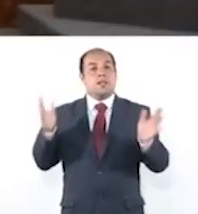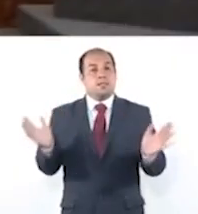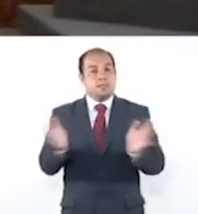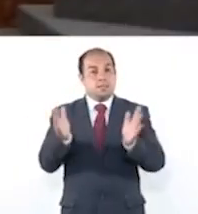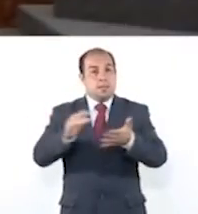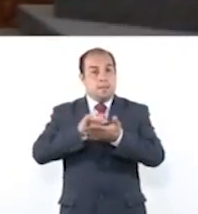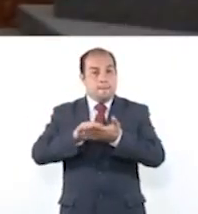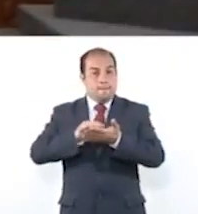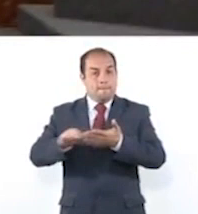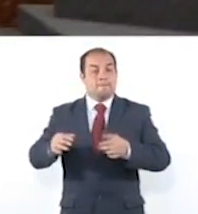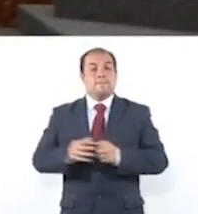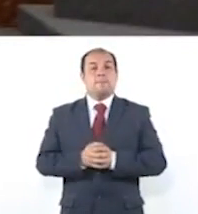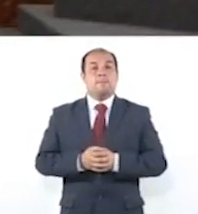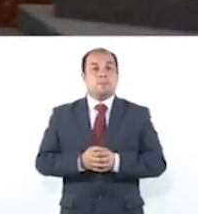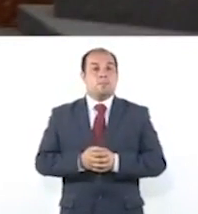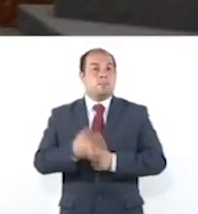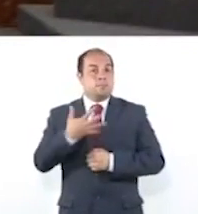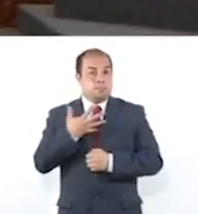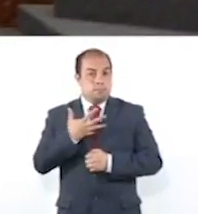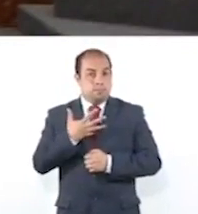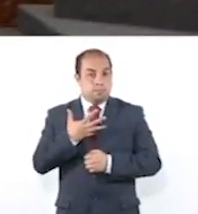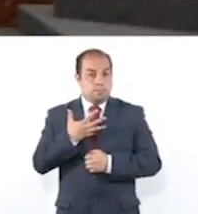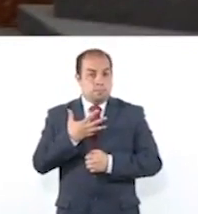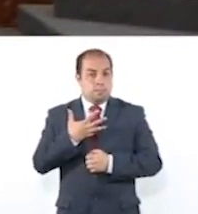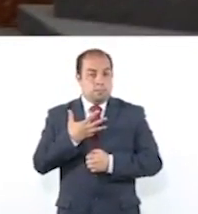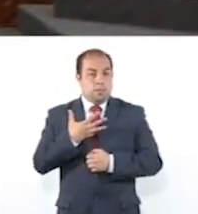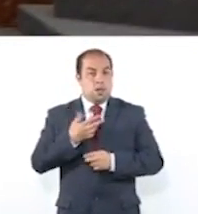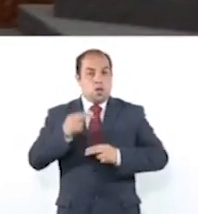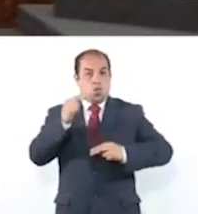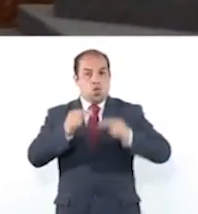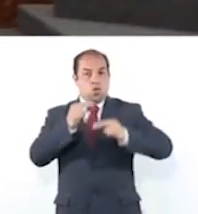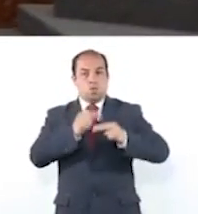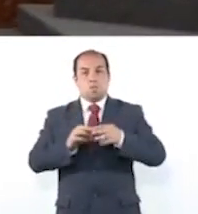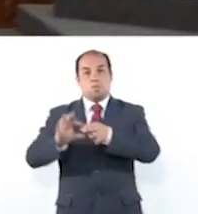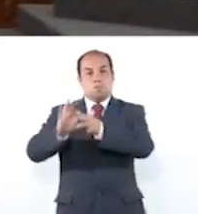lectura, que genere un salto cualitativo.